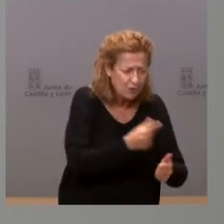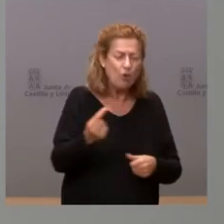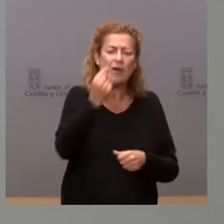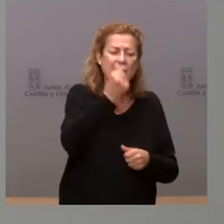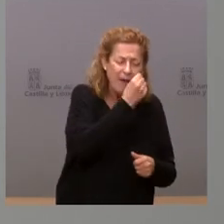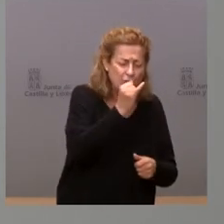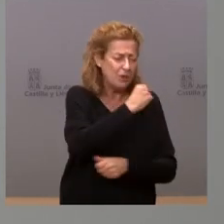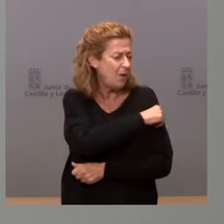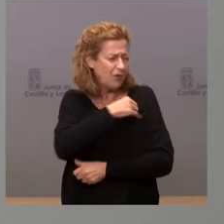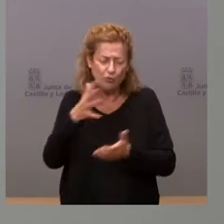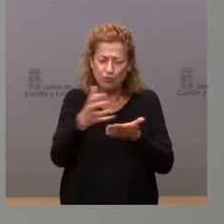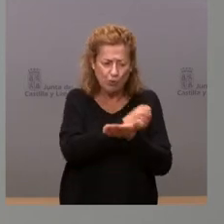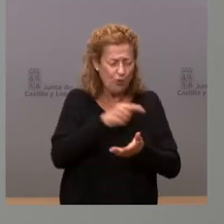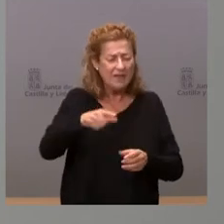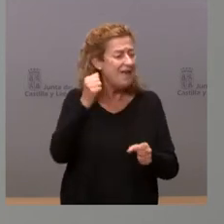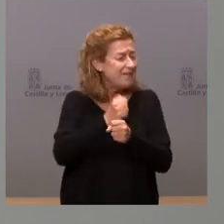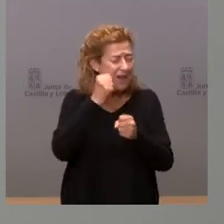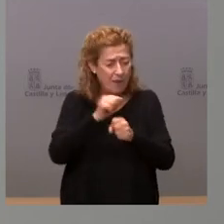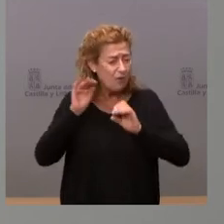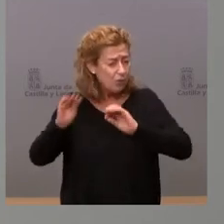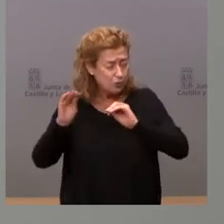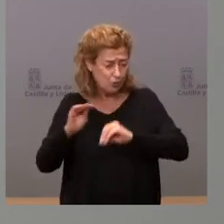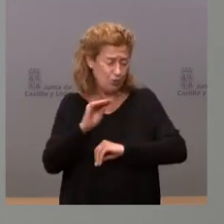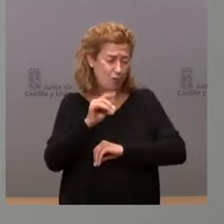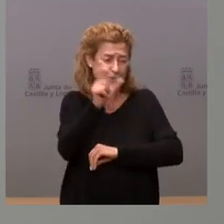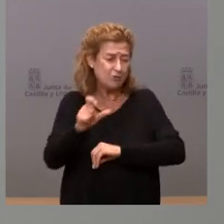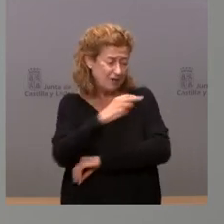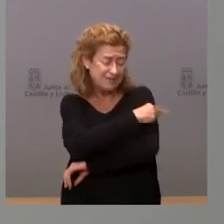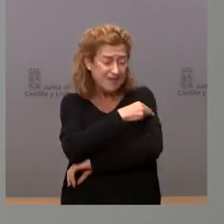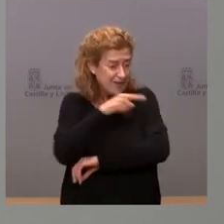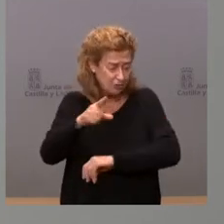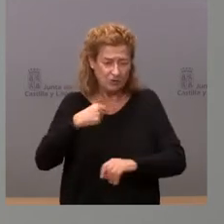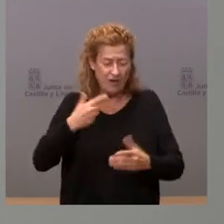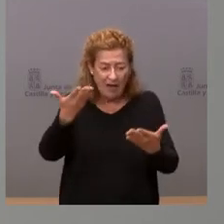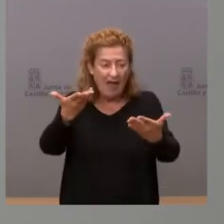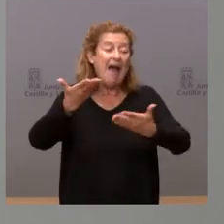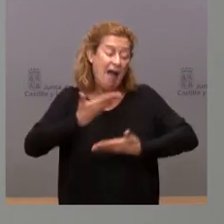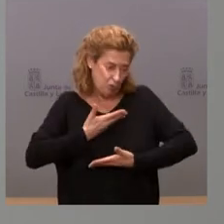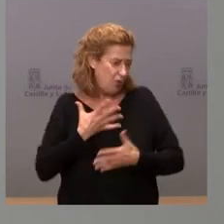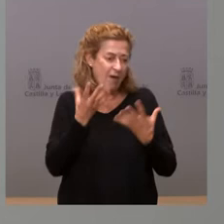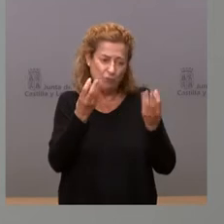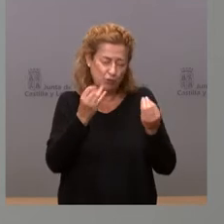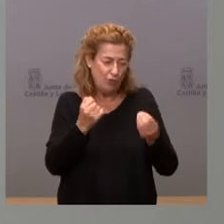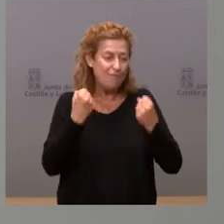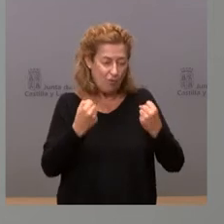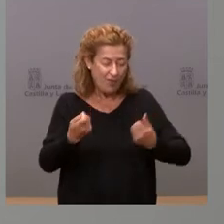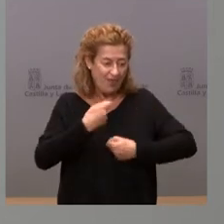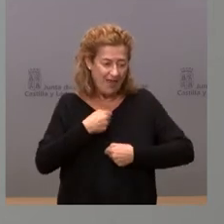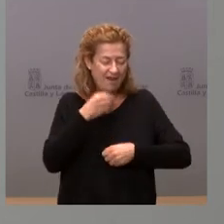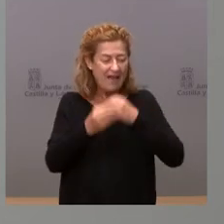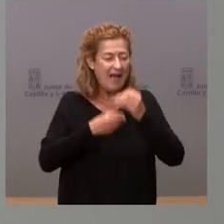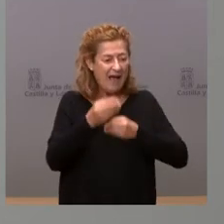tres estas misiones que tienen a nivel sanitario nos fortalece en un sistema sanitaria nos ayudan y nos hacen un